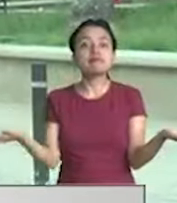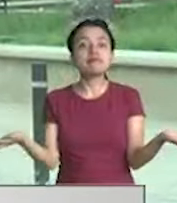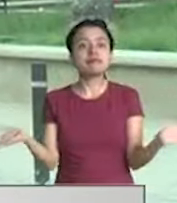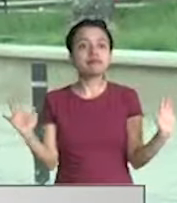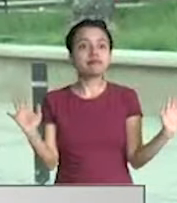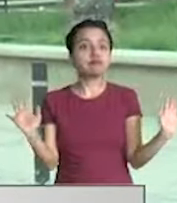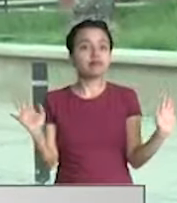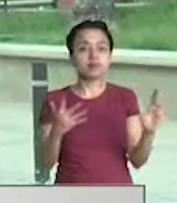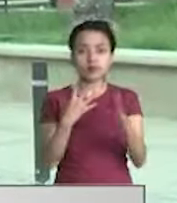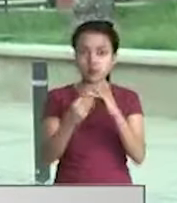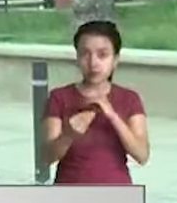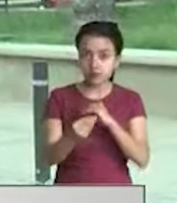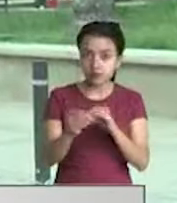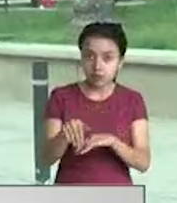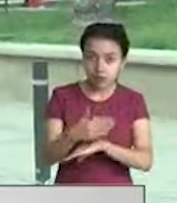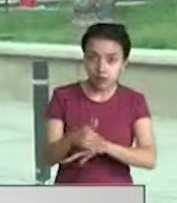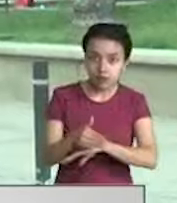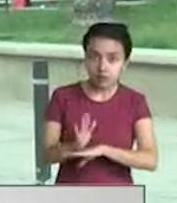o salir a la calle,